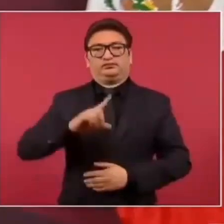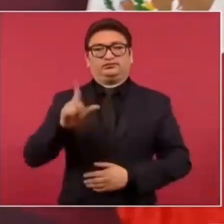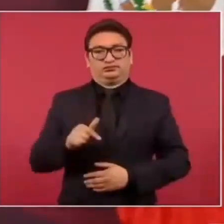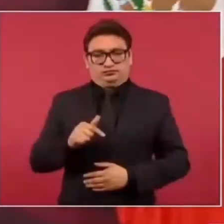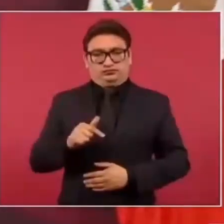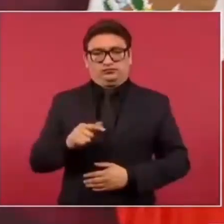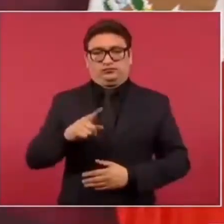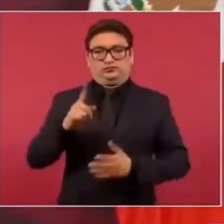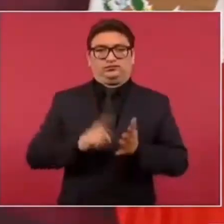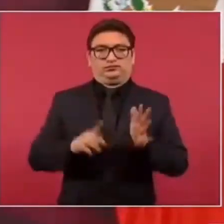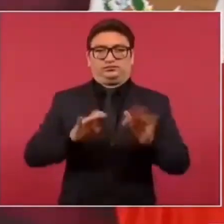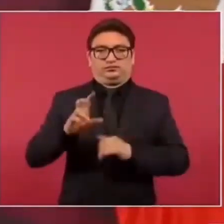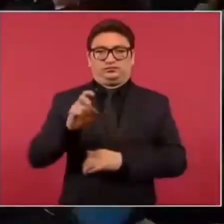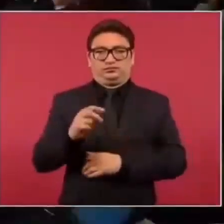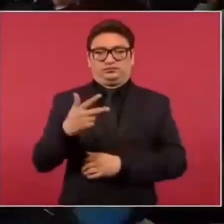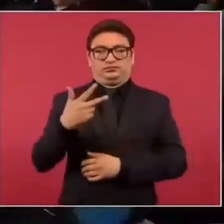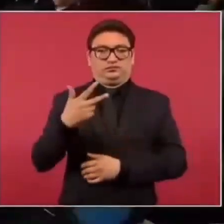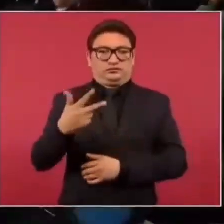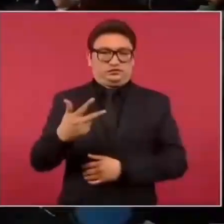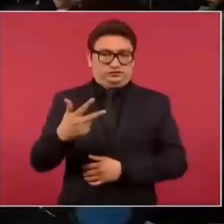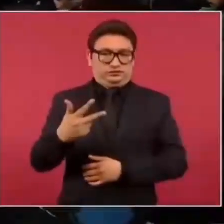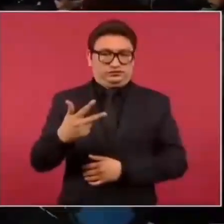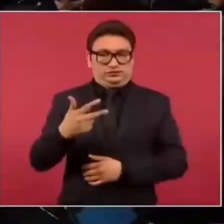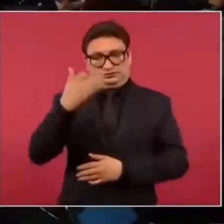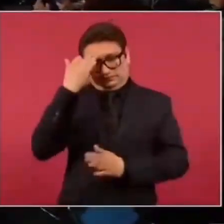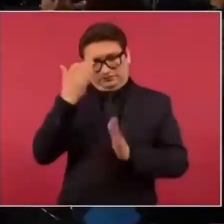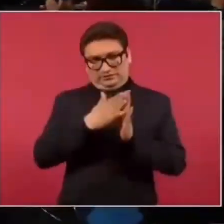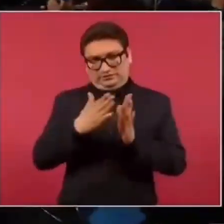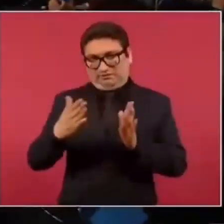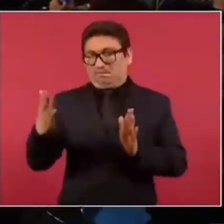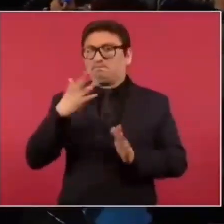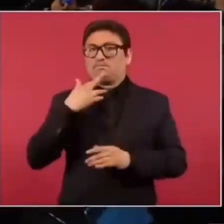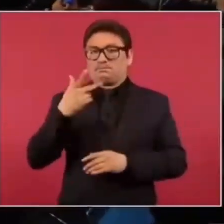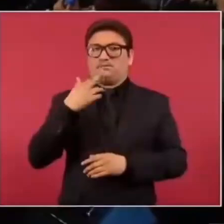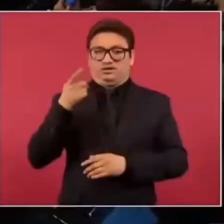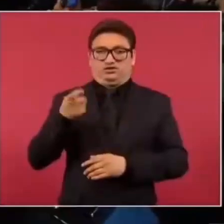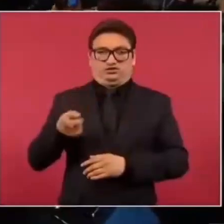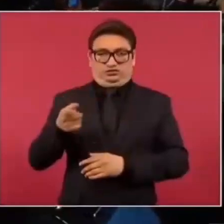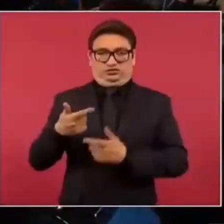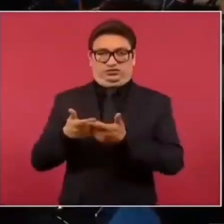Luego, en 1938, una de las mejores etapas de ese partido,